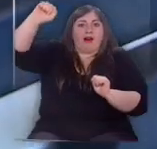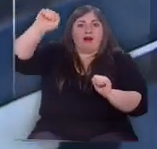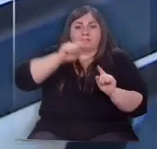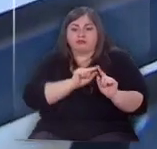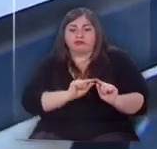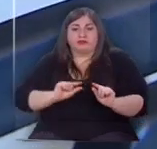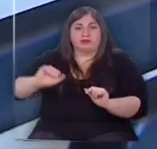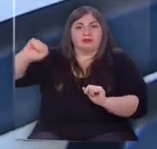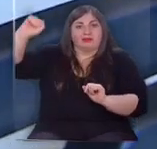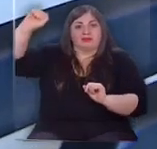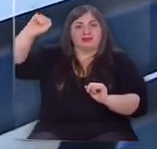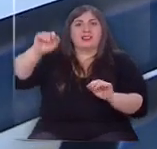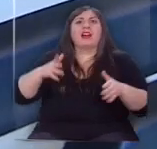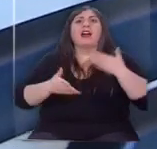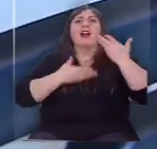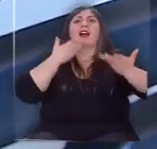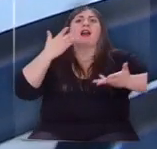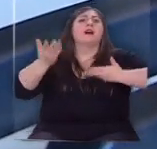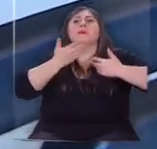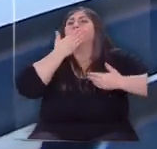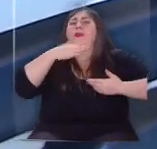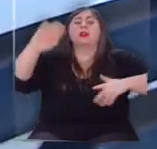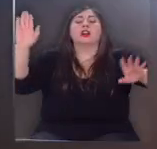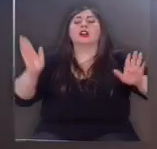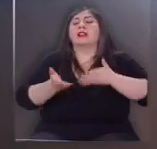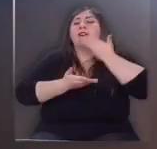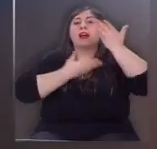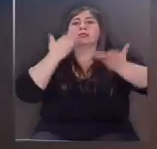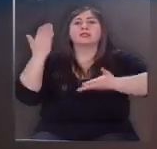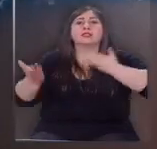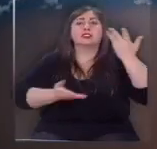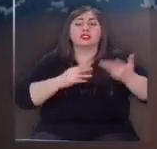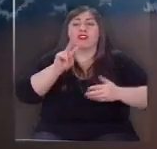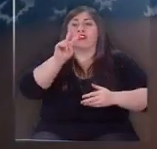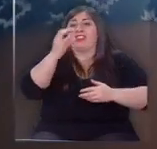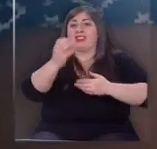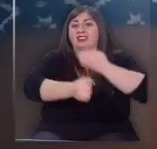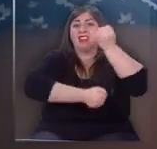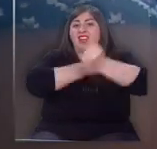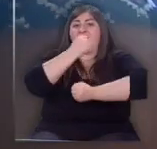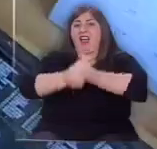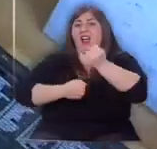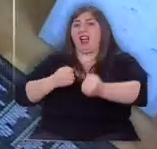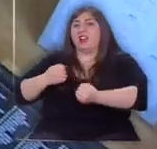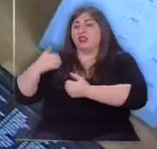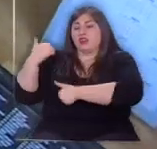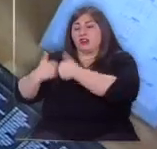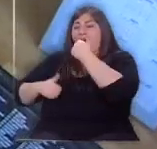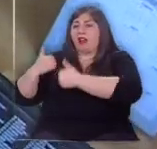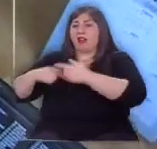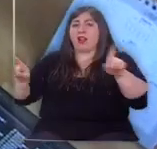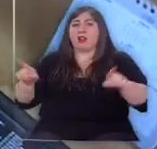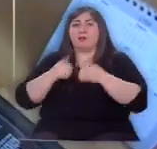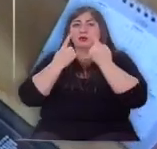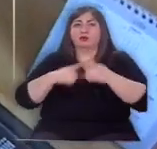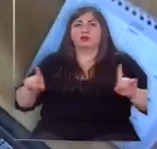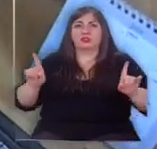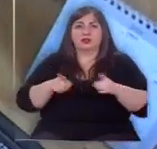En este lugar entona sus mejores melodías, fruto de 20 años de carrera musical.